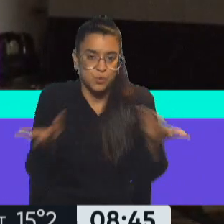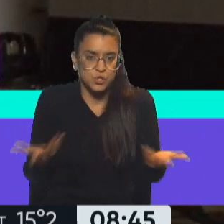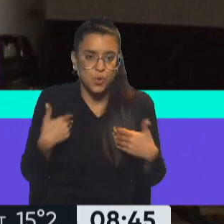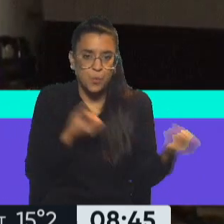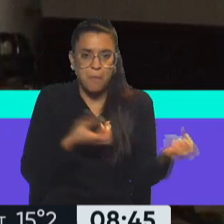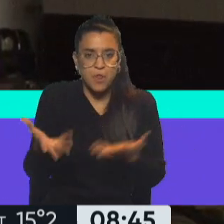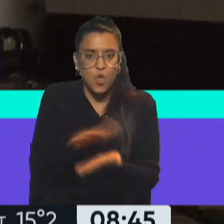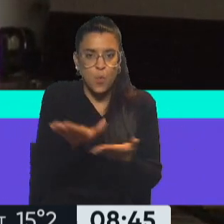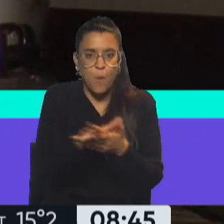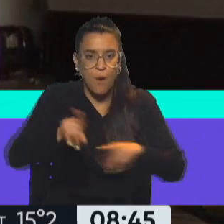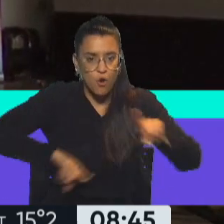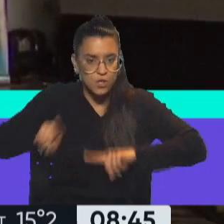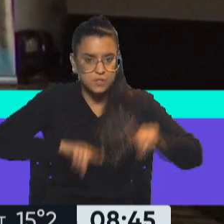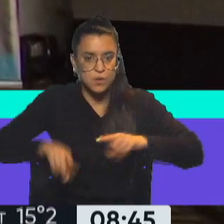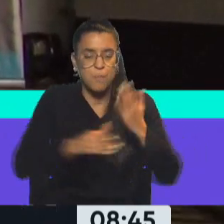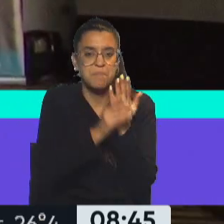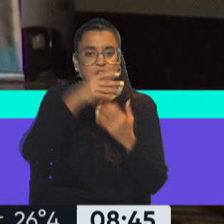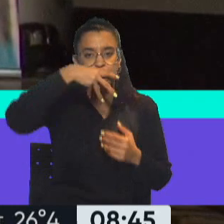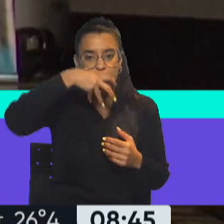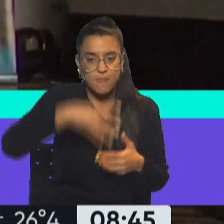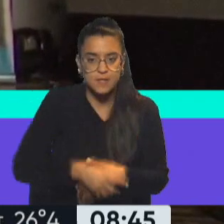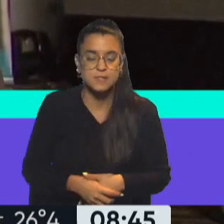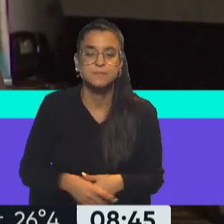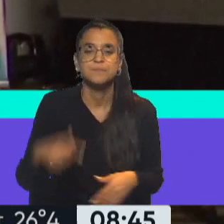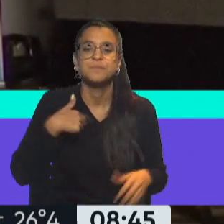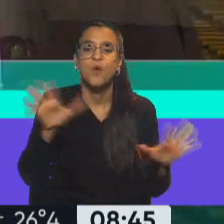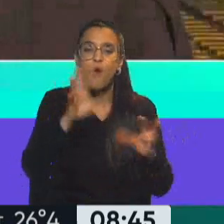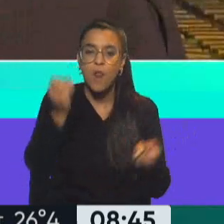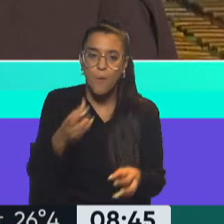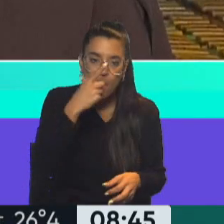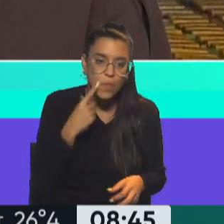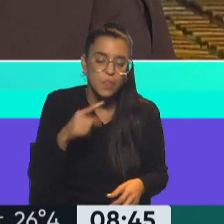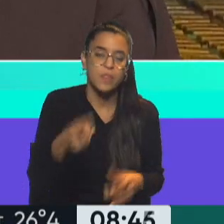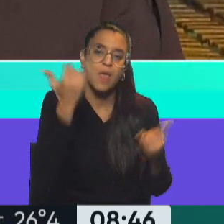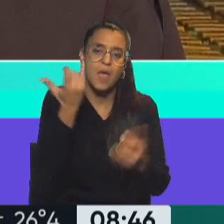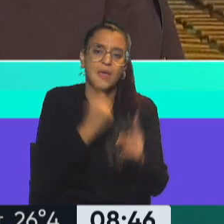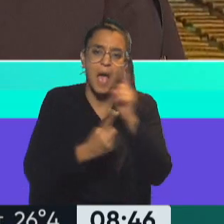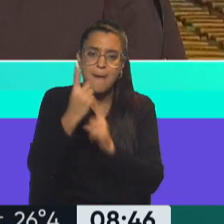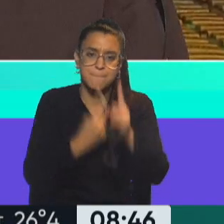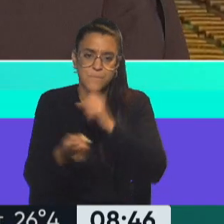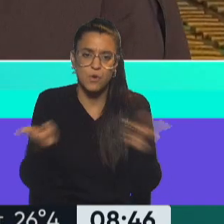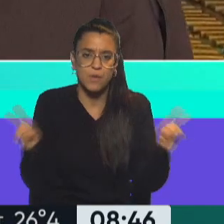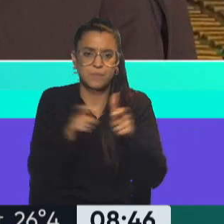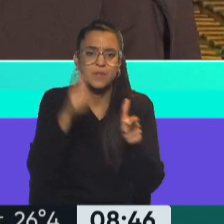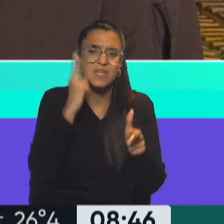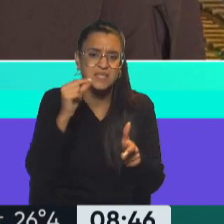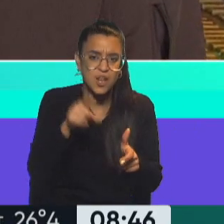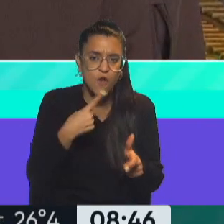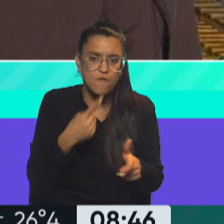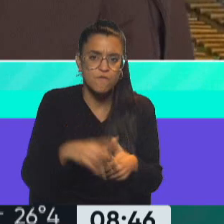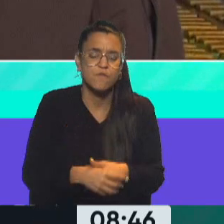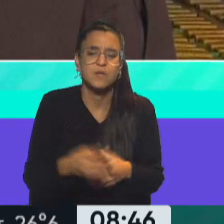una nueva coordinación con el ministro Fernández. Berni, buen día. Hubo cambios en el gabinete de Axel Kicillof,